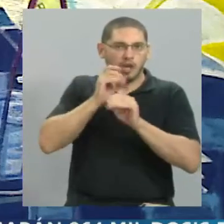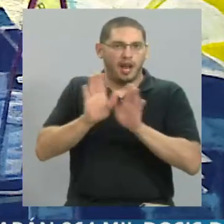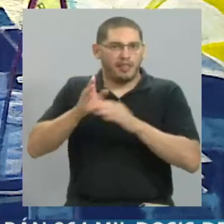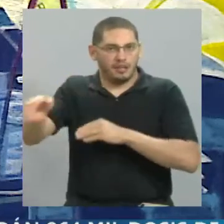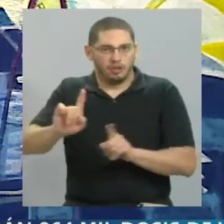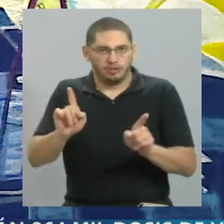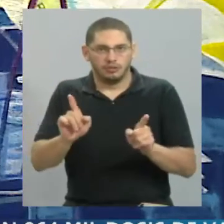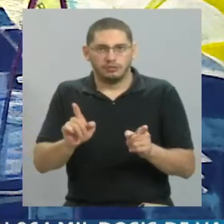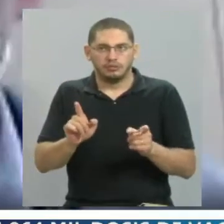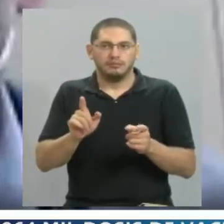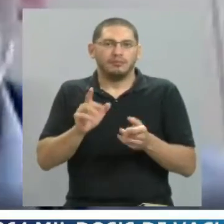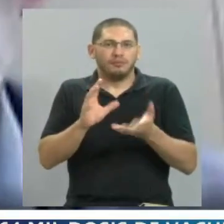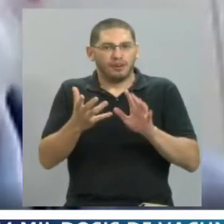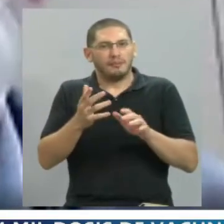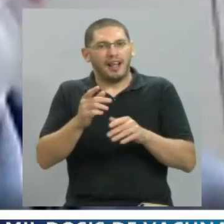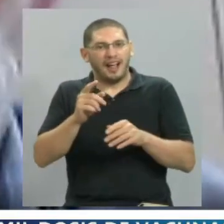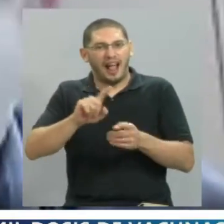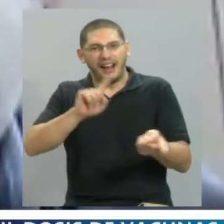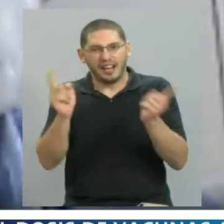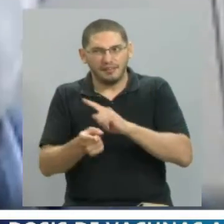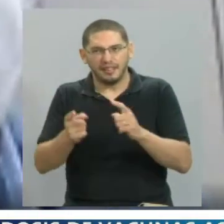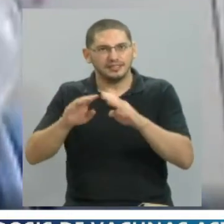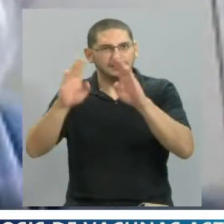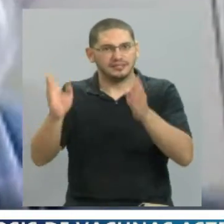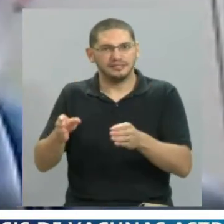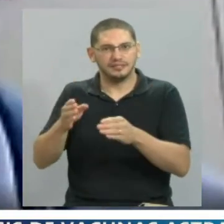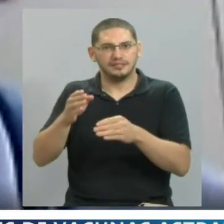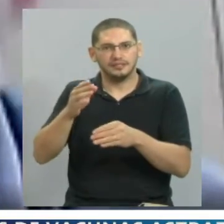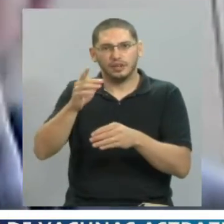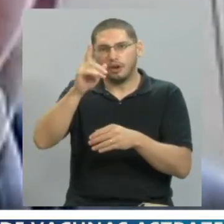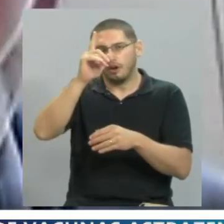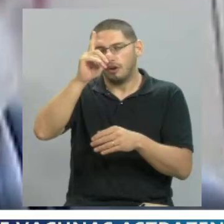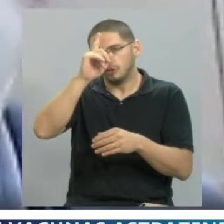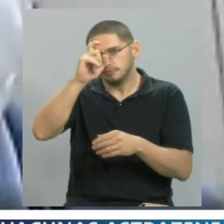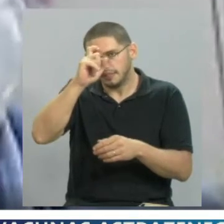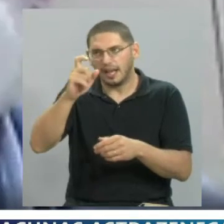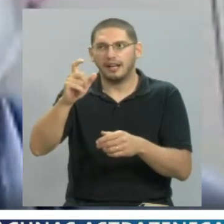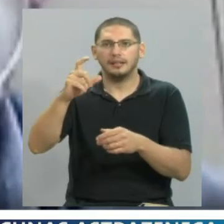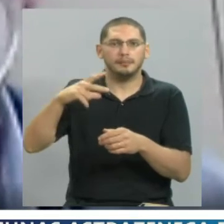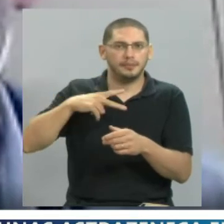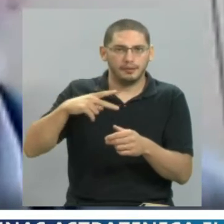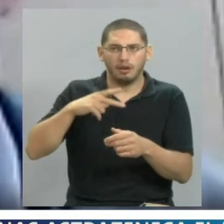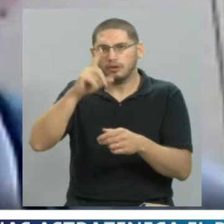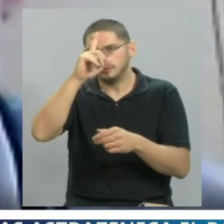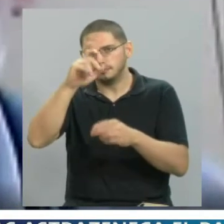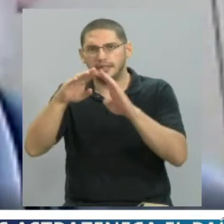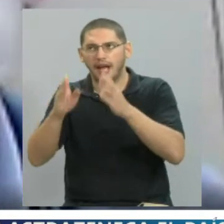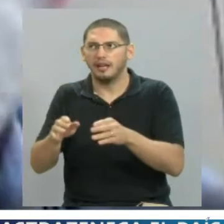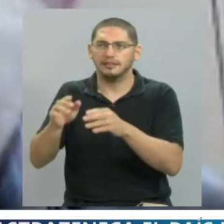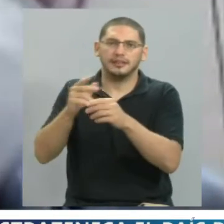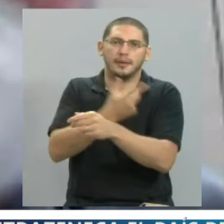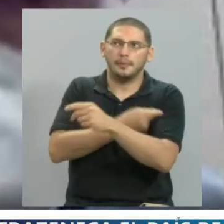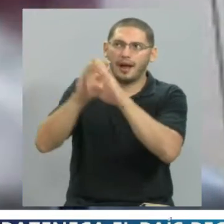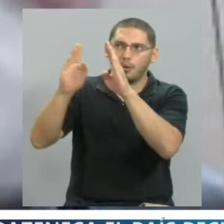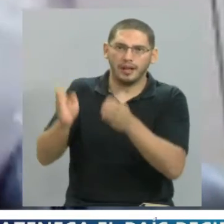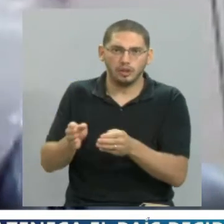Llevamos tranquilidad y calma. No es así, por eso vuelvo a repetir el mensaje. Los consultorios son lugares seguros donde se trabaja con protocolo. Es seguro